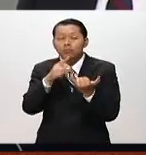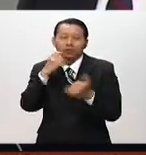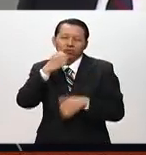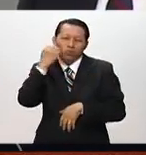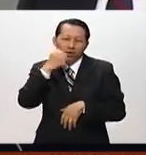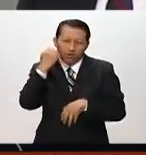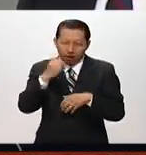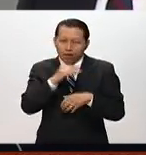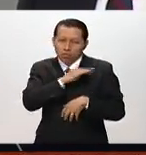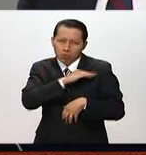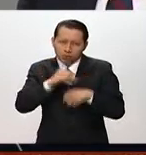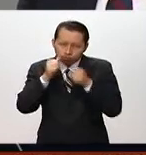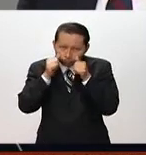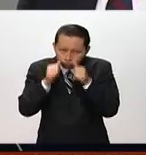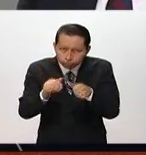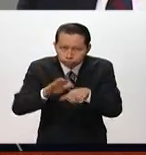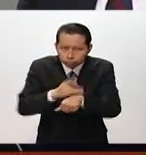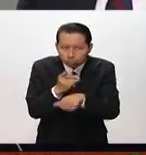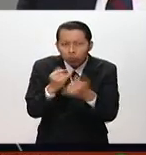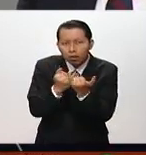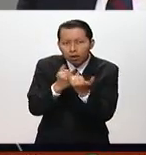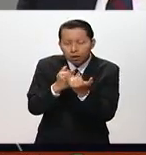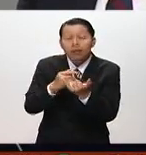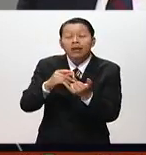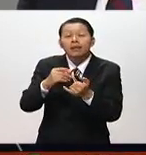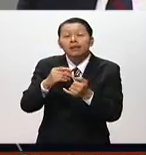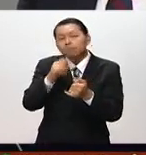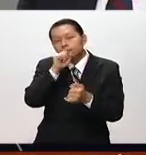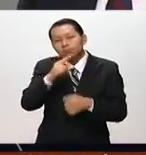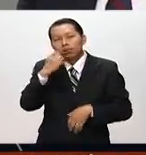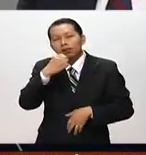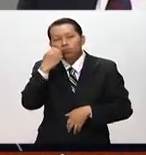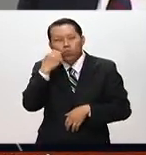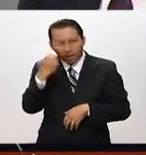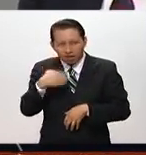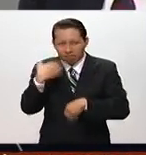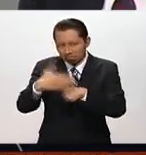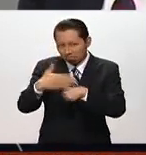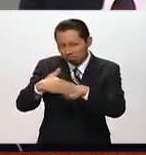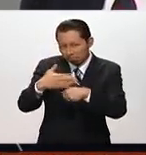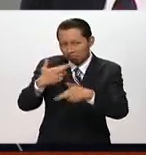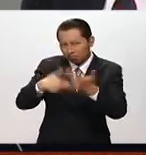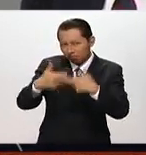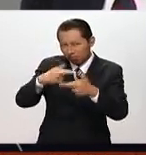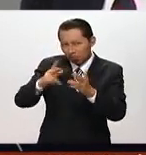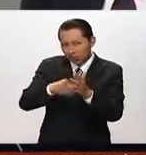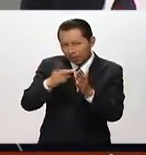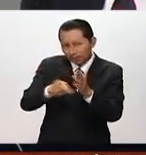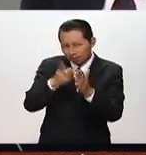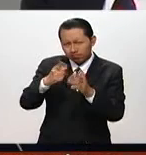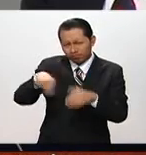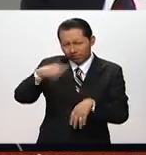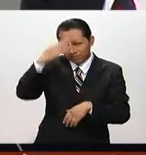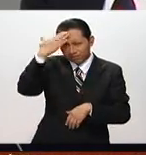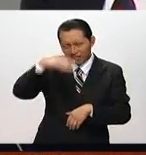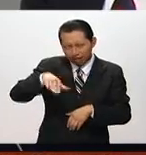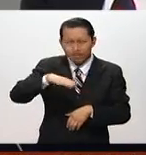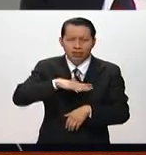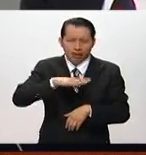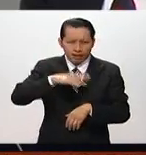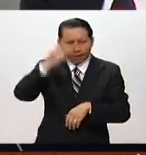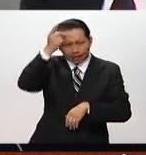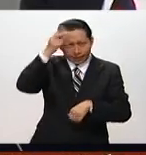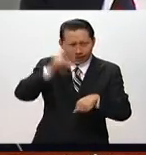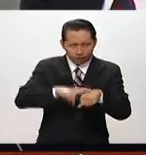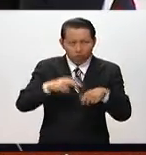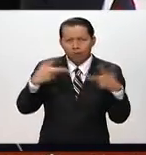los maestros regresen a clases en el seno de los consejos técnicos escolares, que como ustedes saben es el consejo en donde se reúne el director y